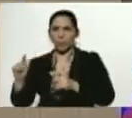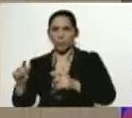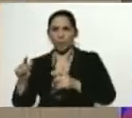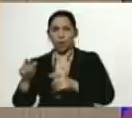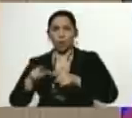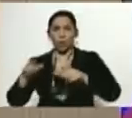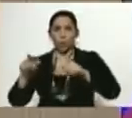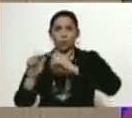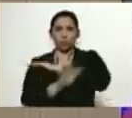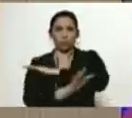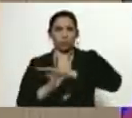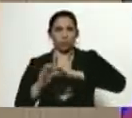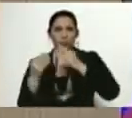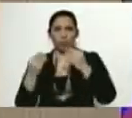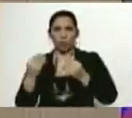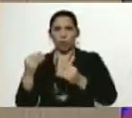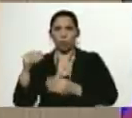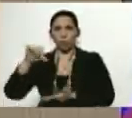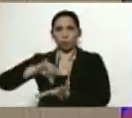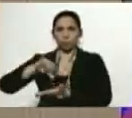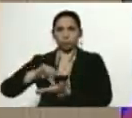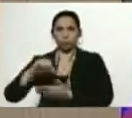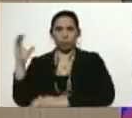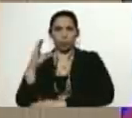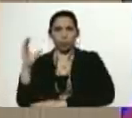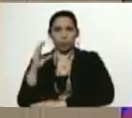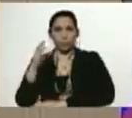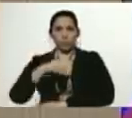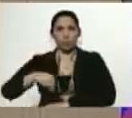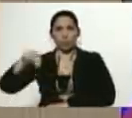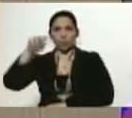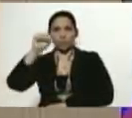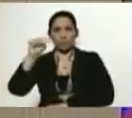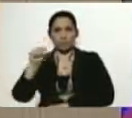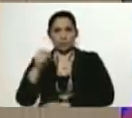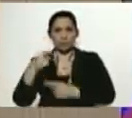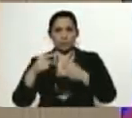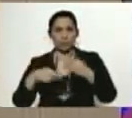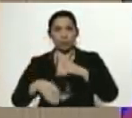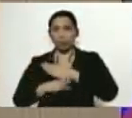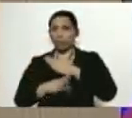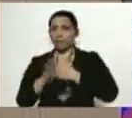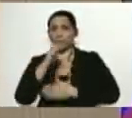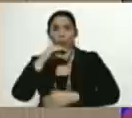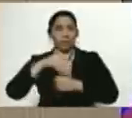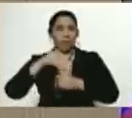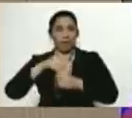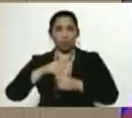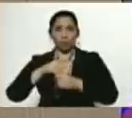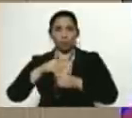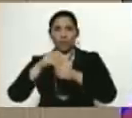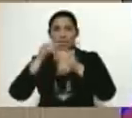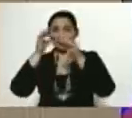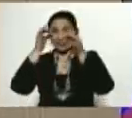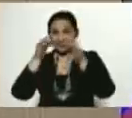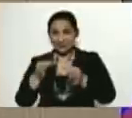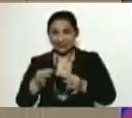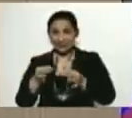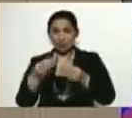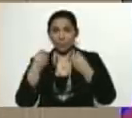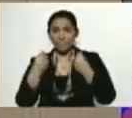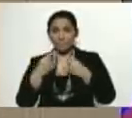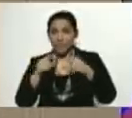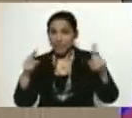fronteriza, Cúcuta, norte de Santander, etc. Todavía no tenemos los datos exactos, pero a pepa de ojo, como dicen por